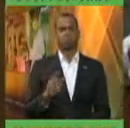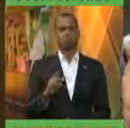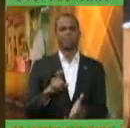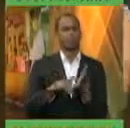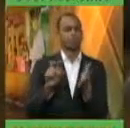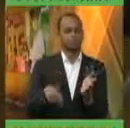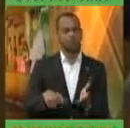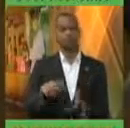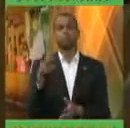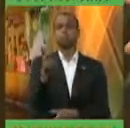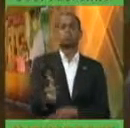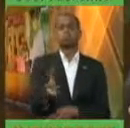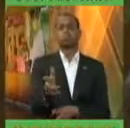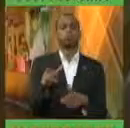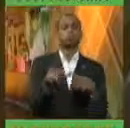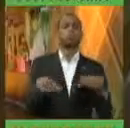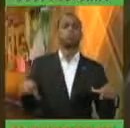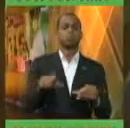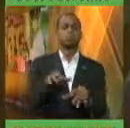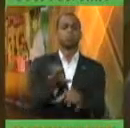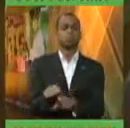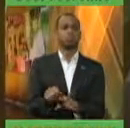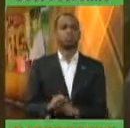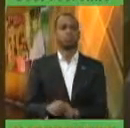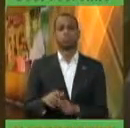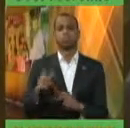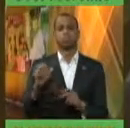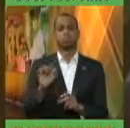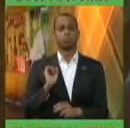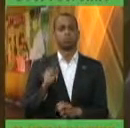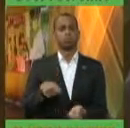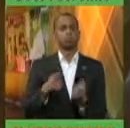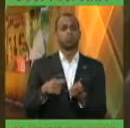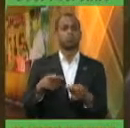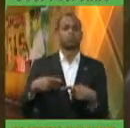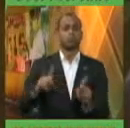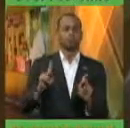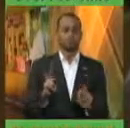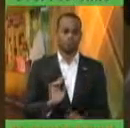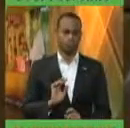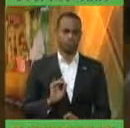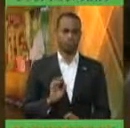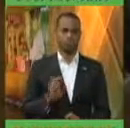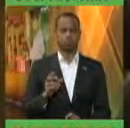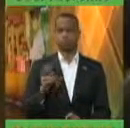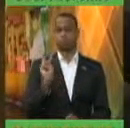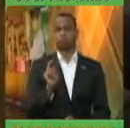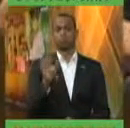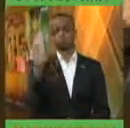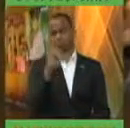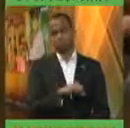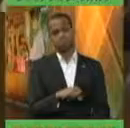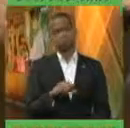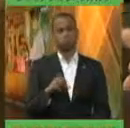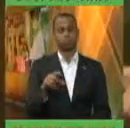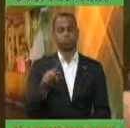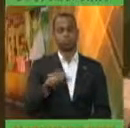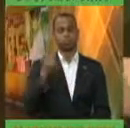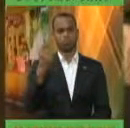que ellos recogieron el pedazo y el síndico lo permitió de luego el alcalde lo permitió porque él se hizo de la vista gorda cuando se